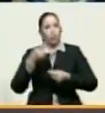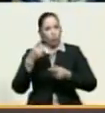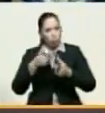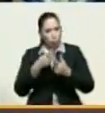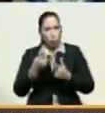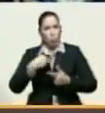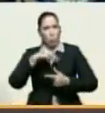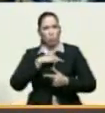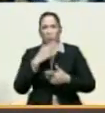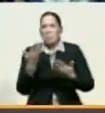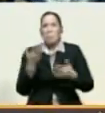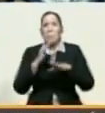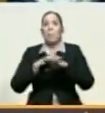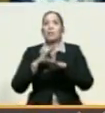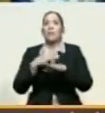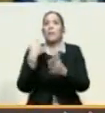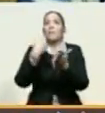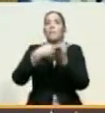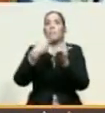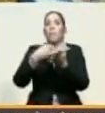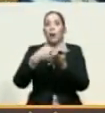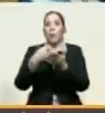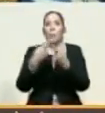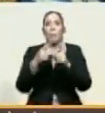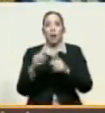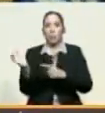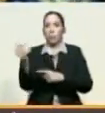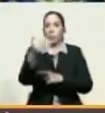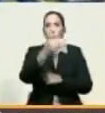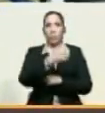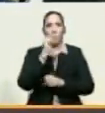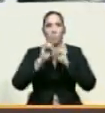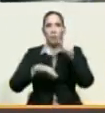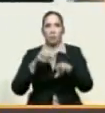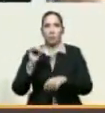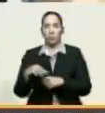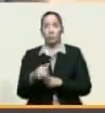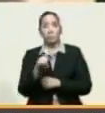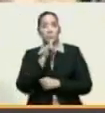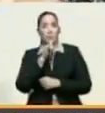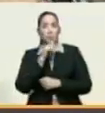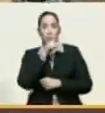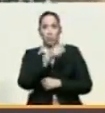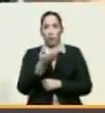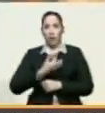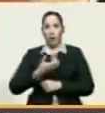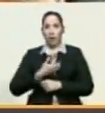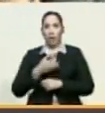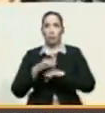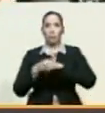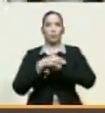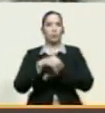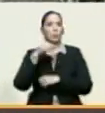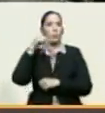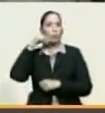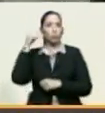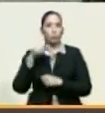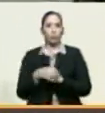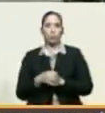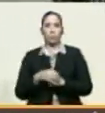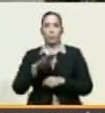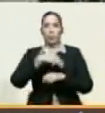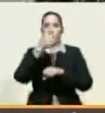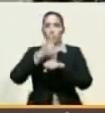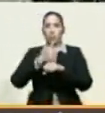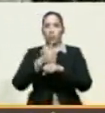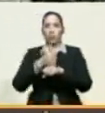pagos fantasmas a la recolección de basura. Esta es la información que nosotros podemos aportar a esta hora desde la Contraloría General de la